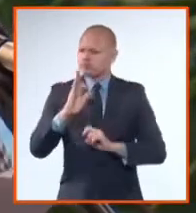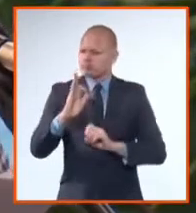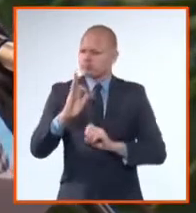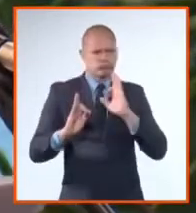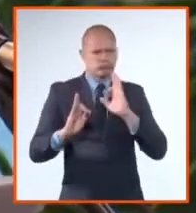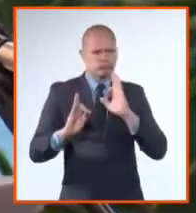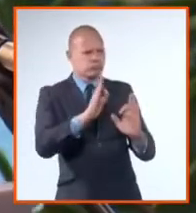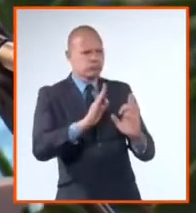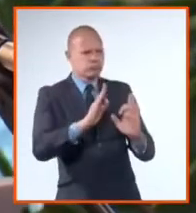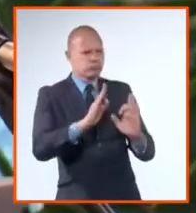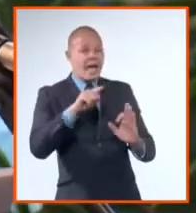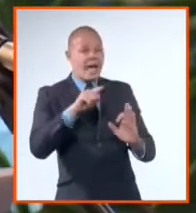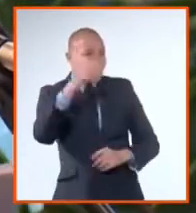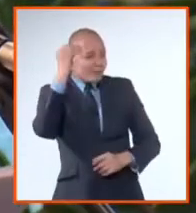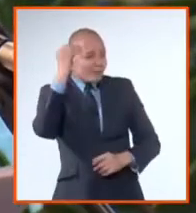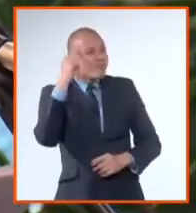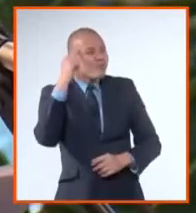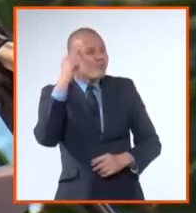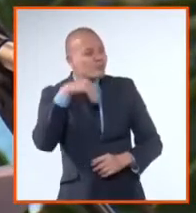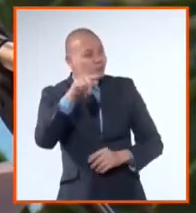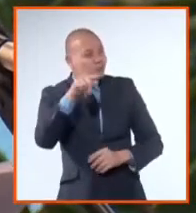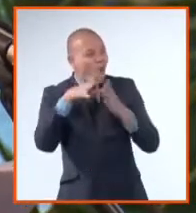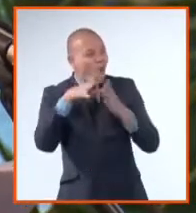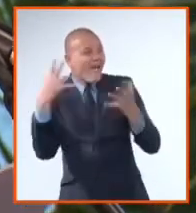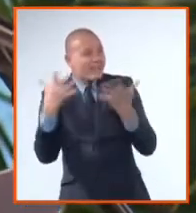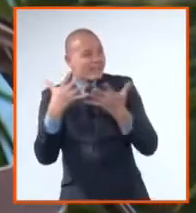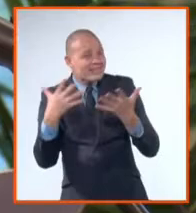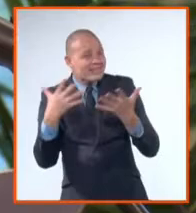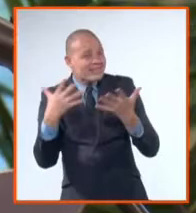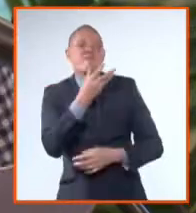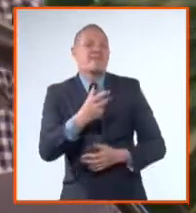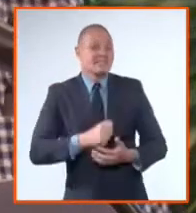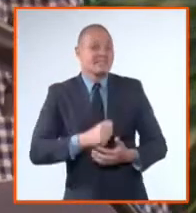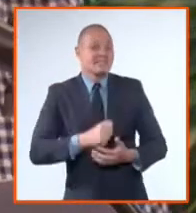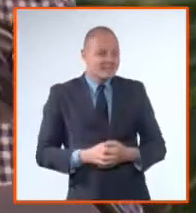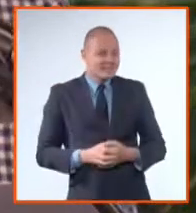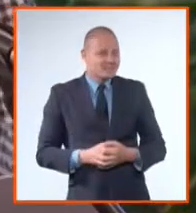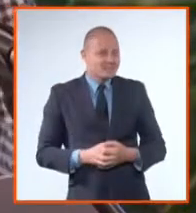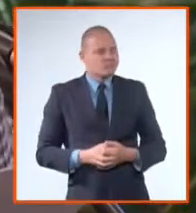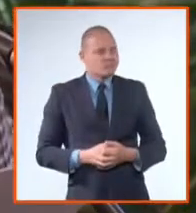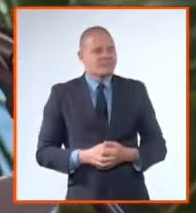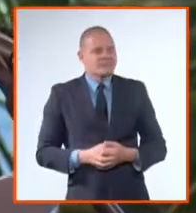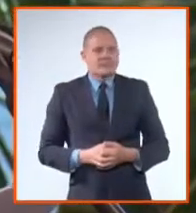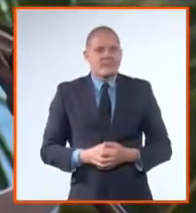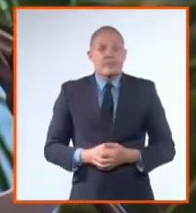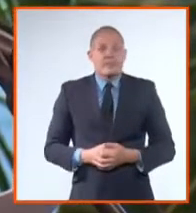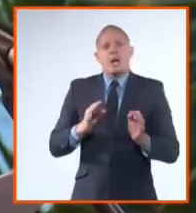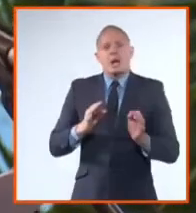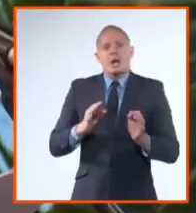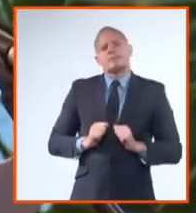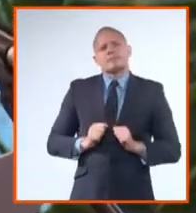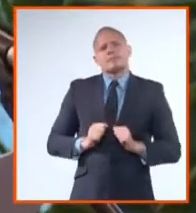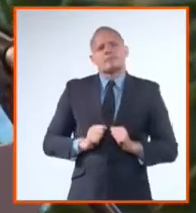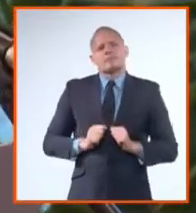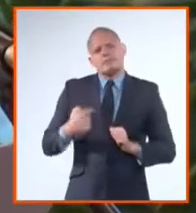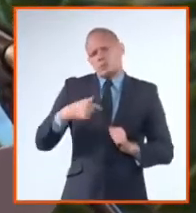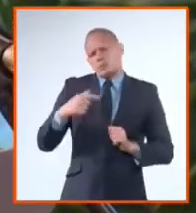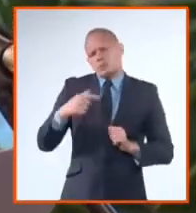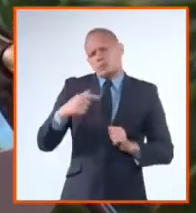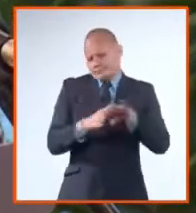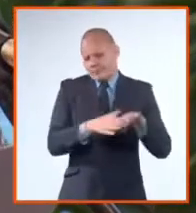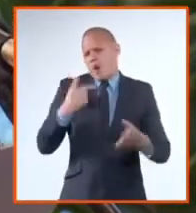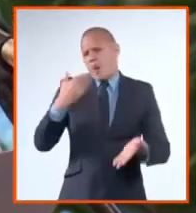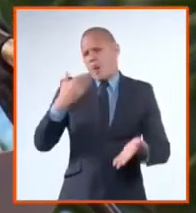Ese hábito fidelista nunca puede perderse. Me quiero referir brevemente a un paralelo entre la forma en que la